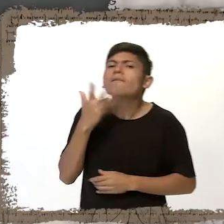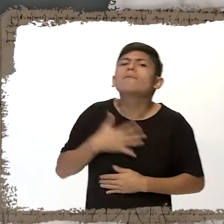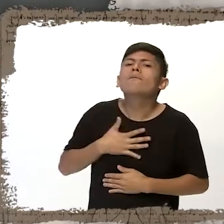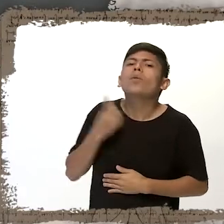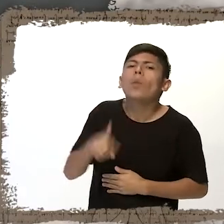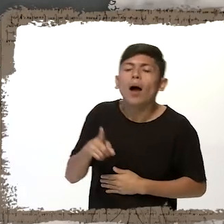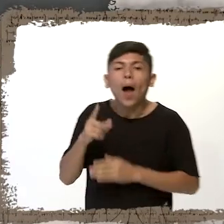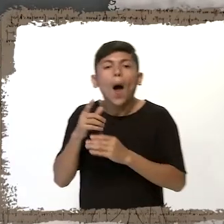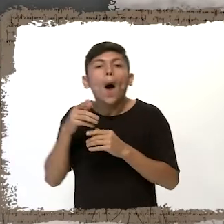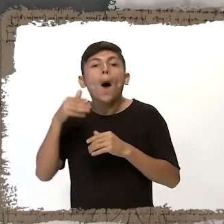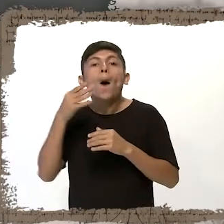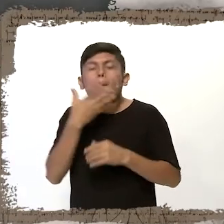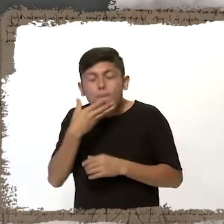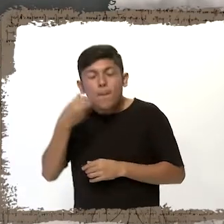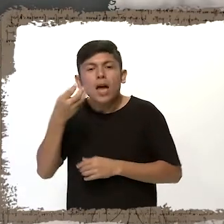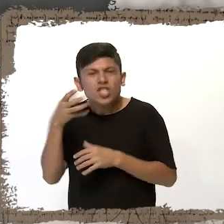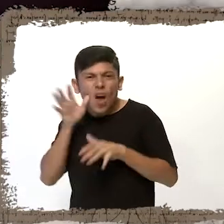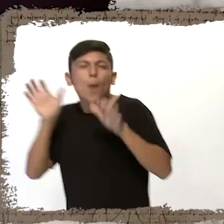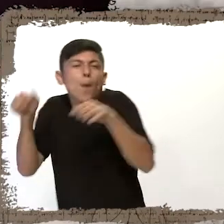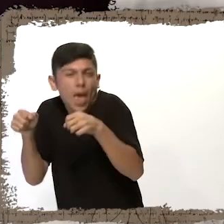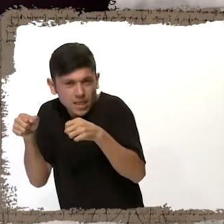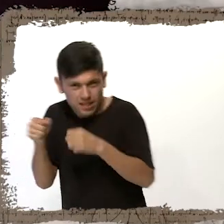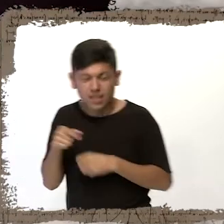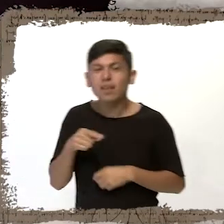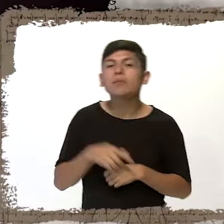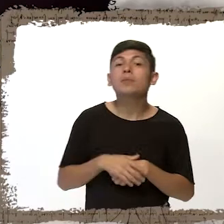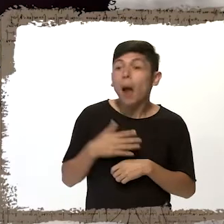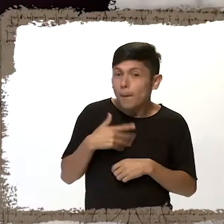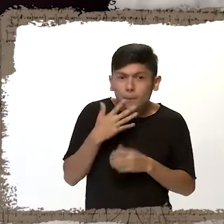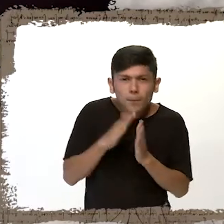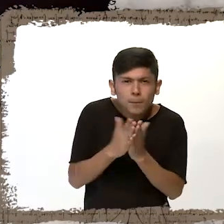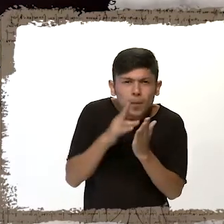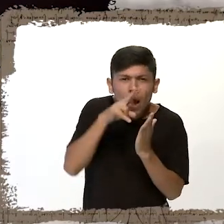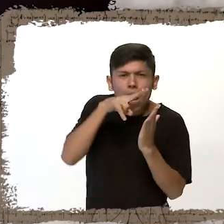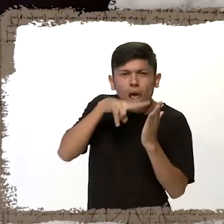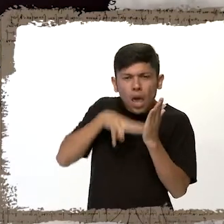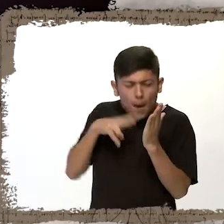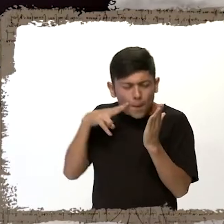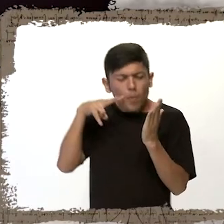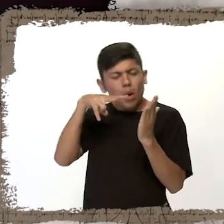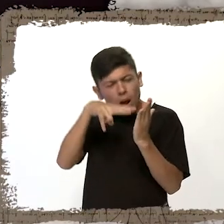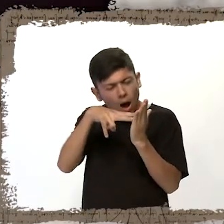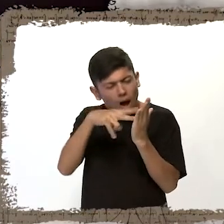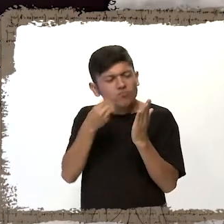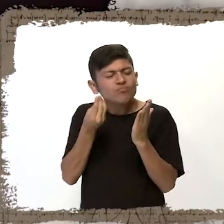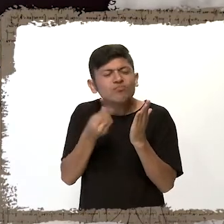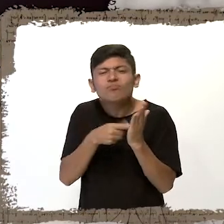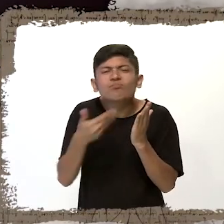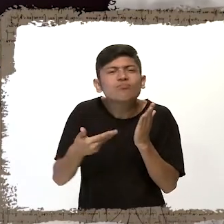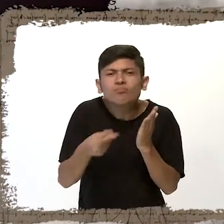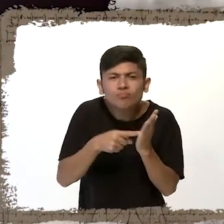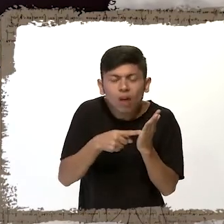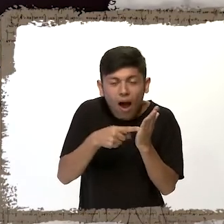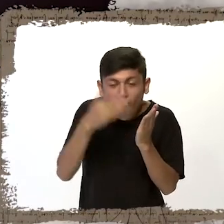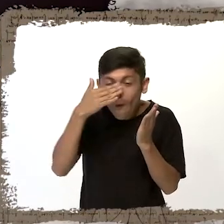¿Cuál es tu cuento favorito? La Bella y la Bestia. Para mí un cuento es leer, mirarlo, saber lo